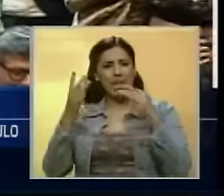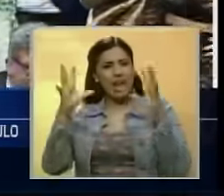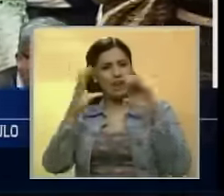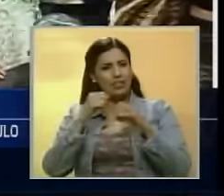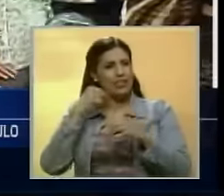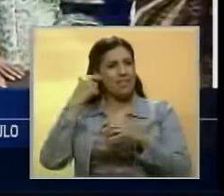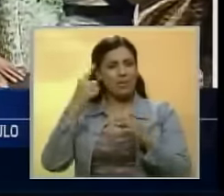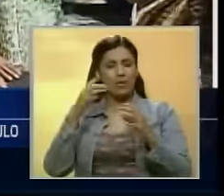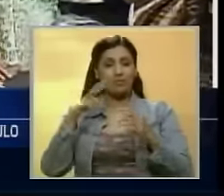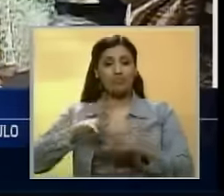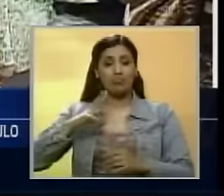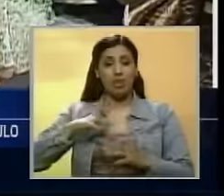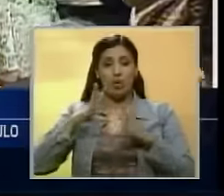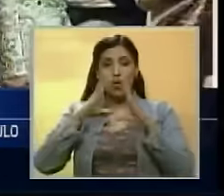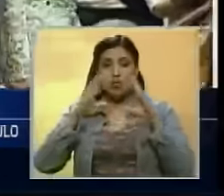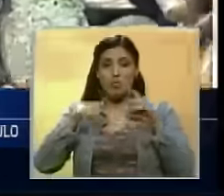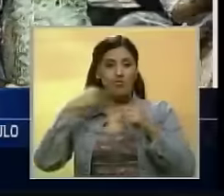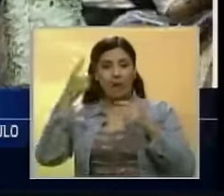estreno Lu